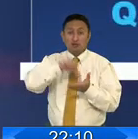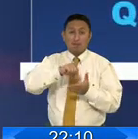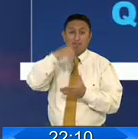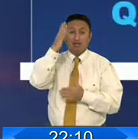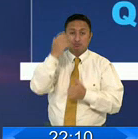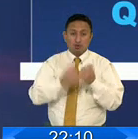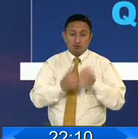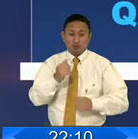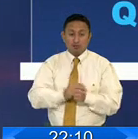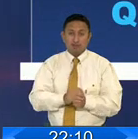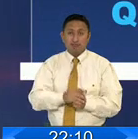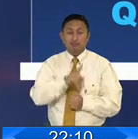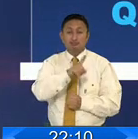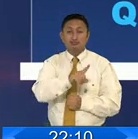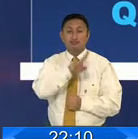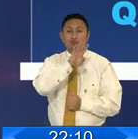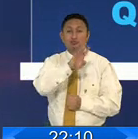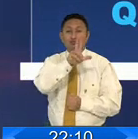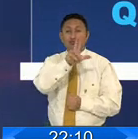afectada. Acumula